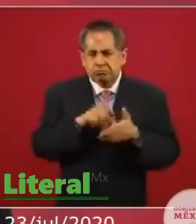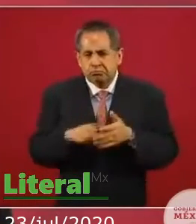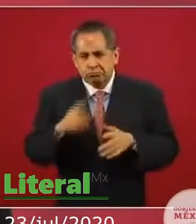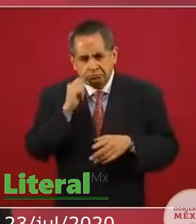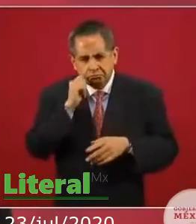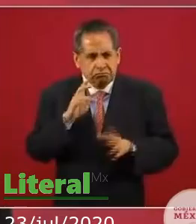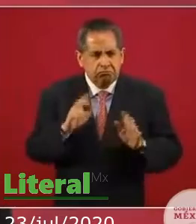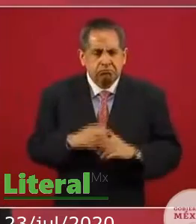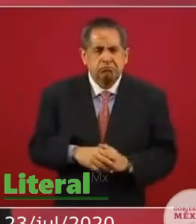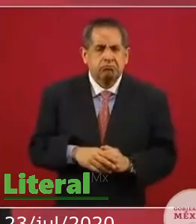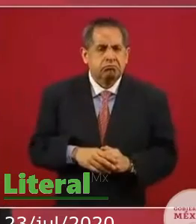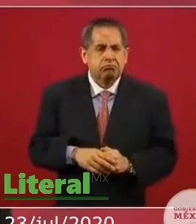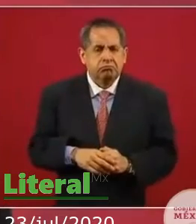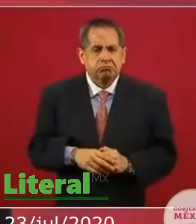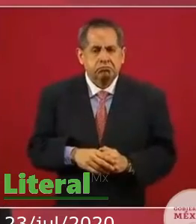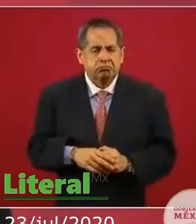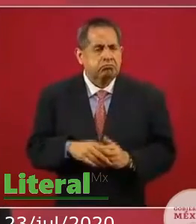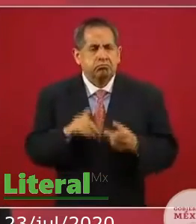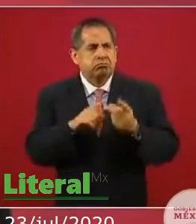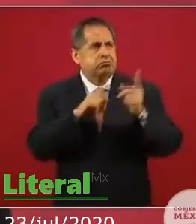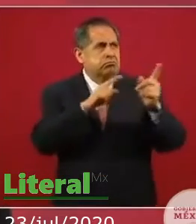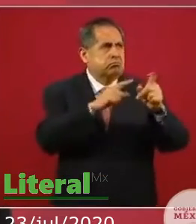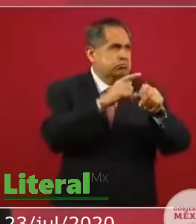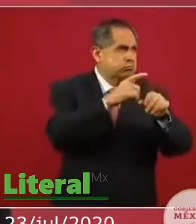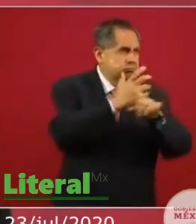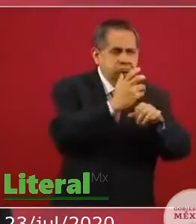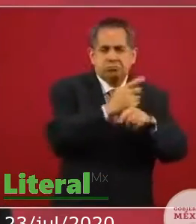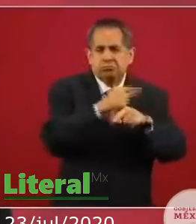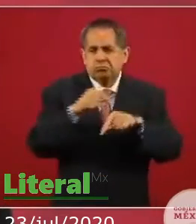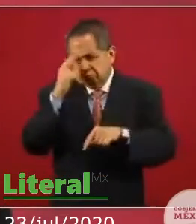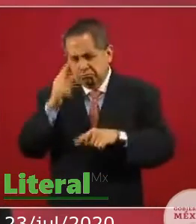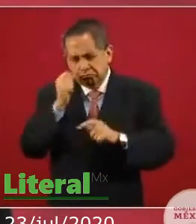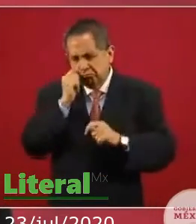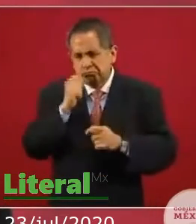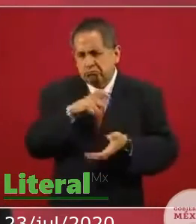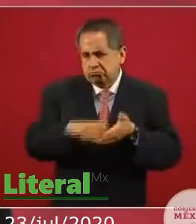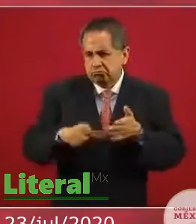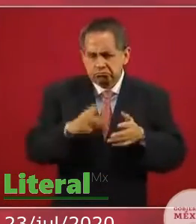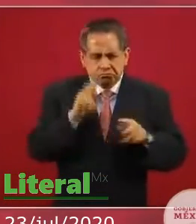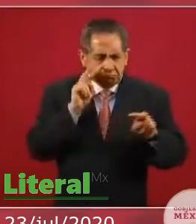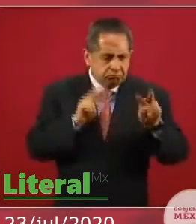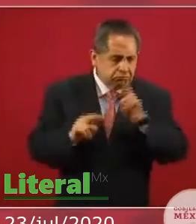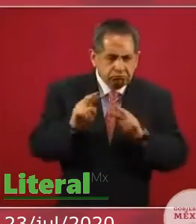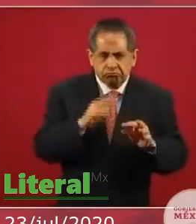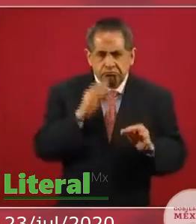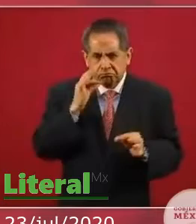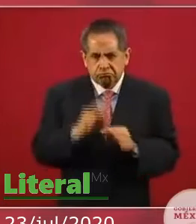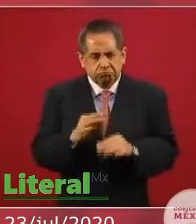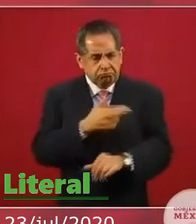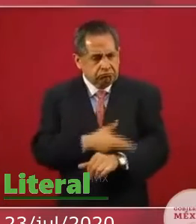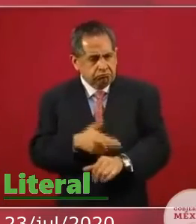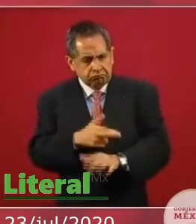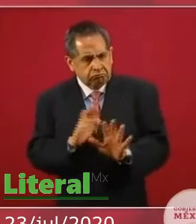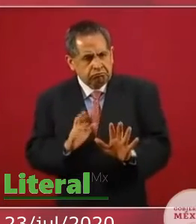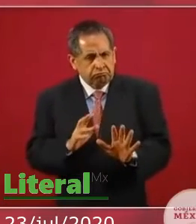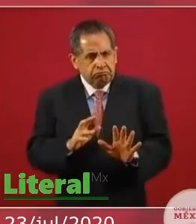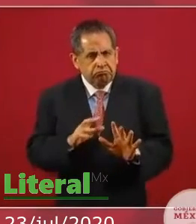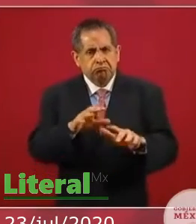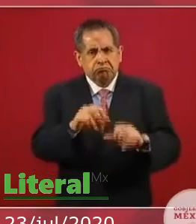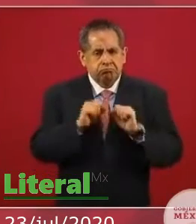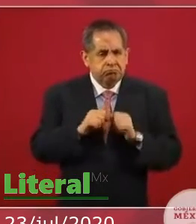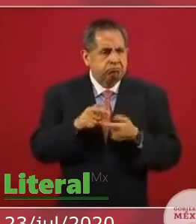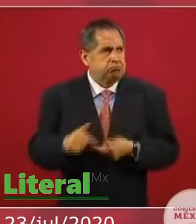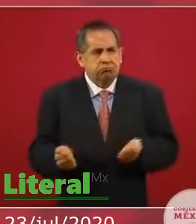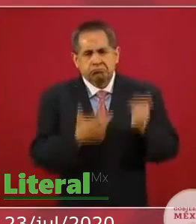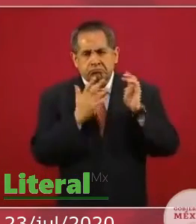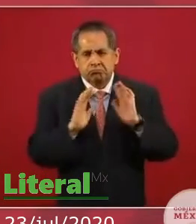que esté donde esté el avión y que si estaba aquí, si se terminaba la operación, de aquí se lo